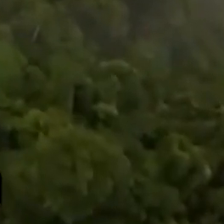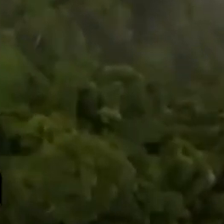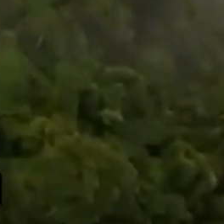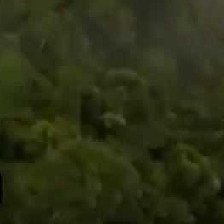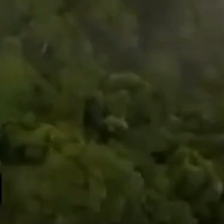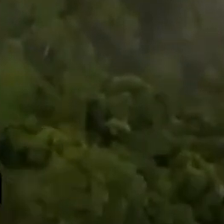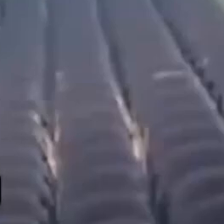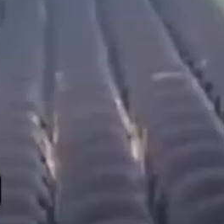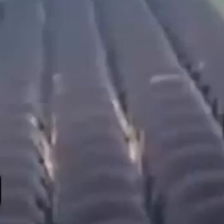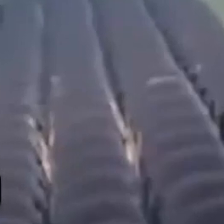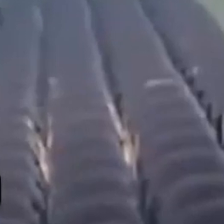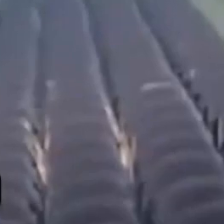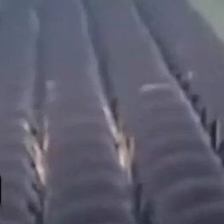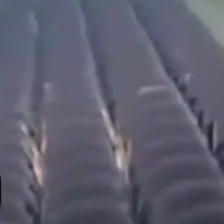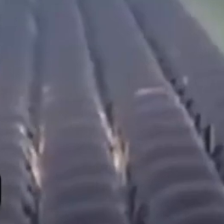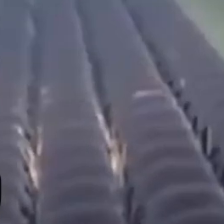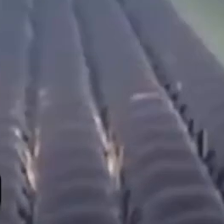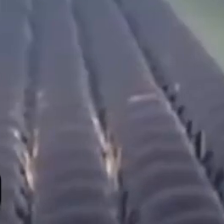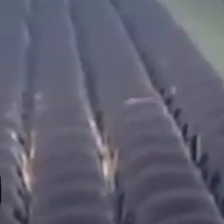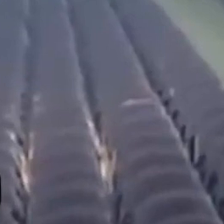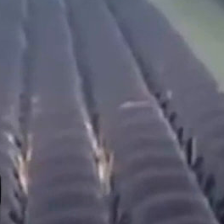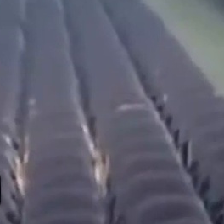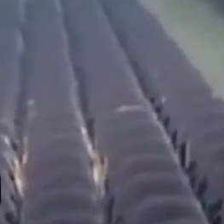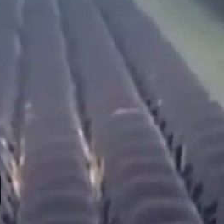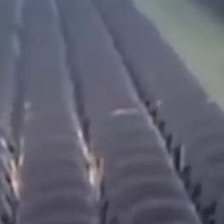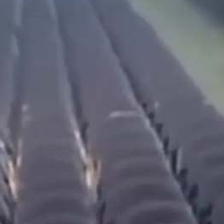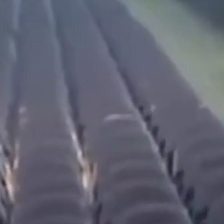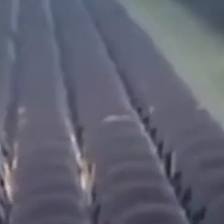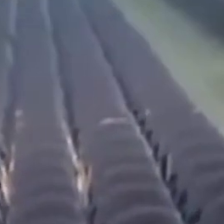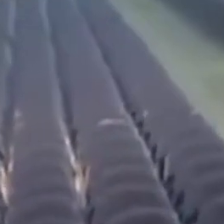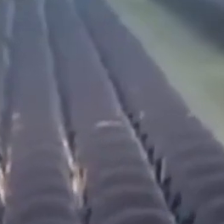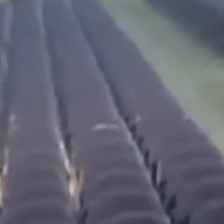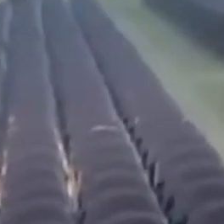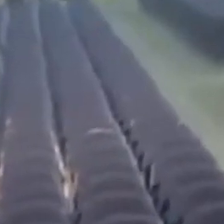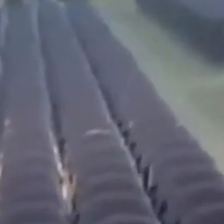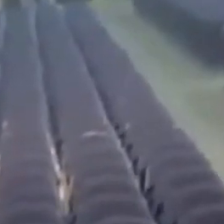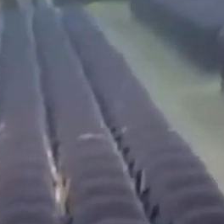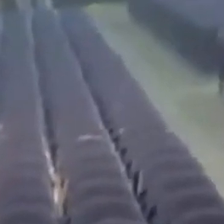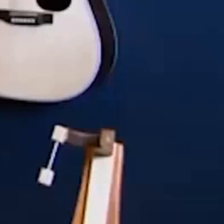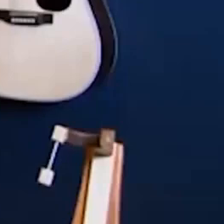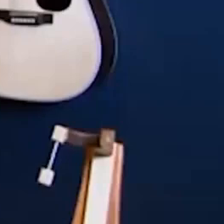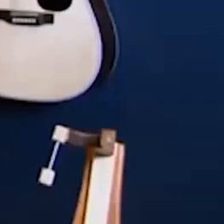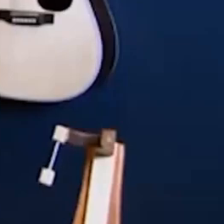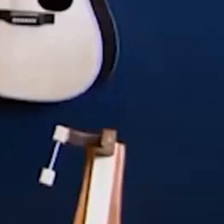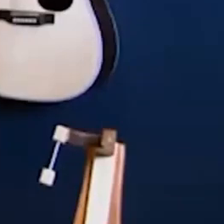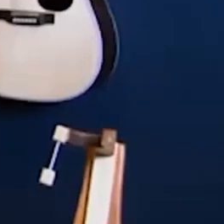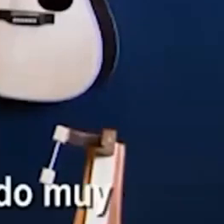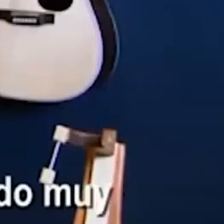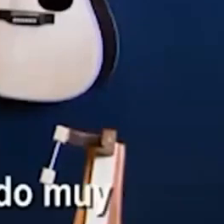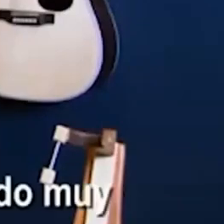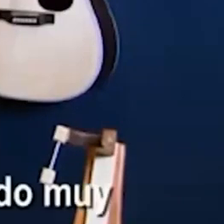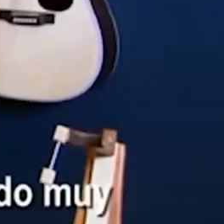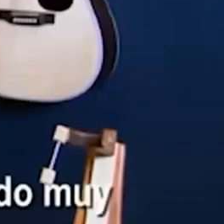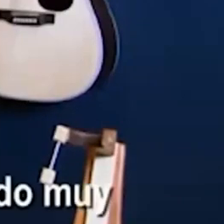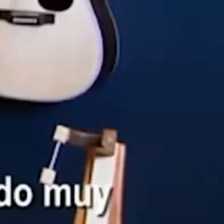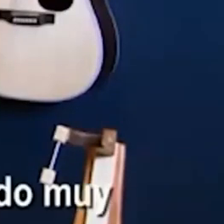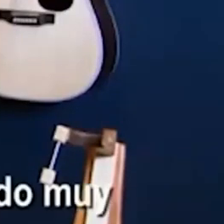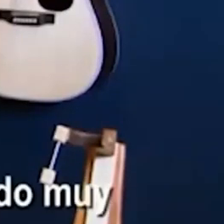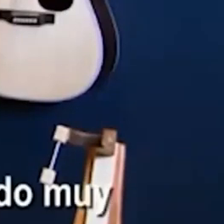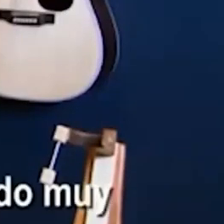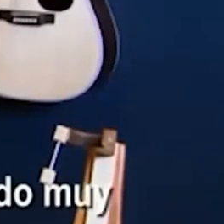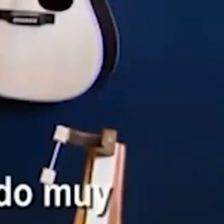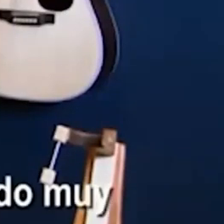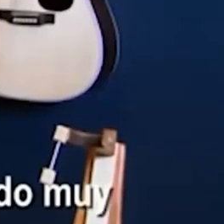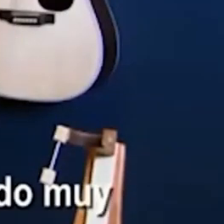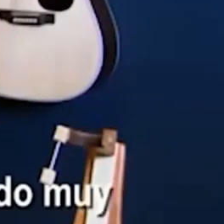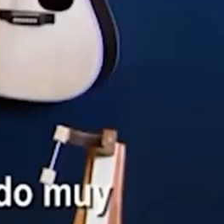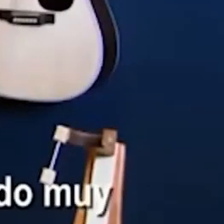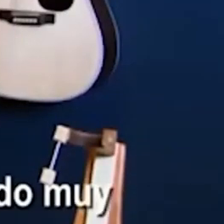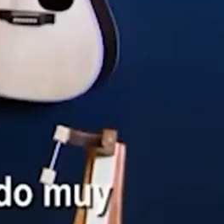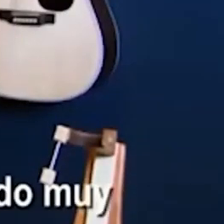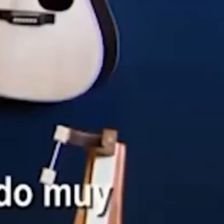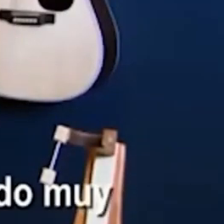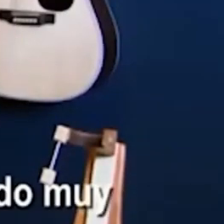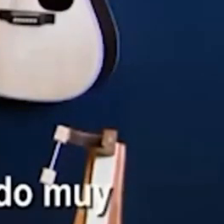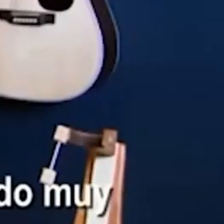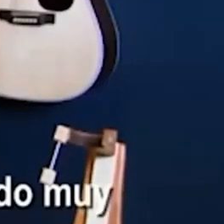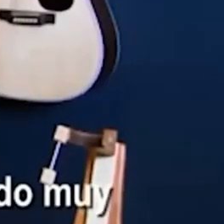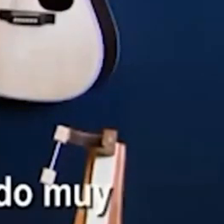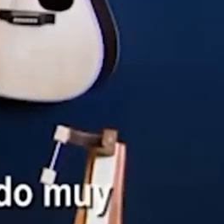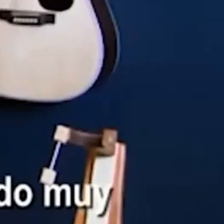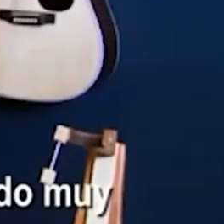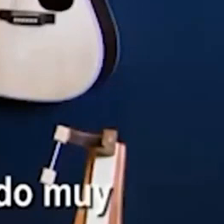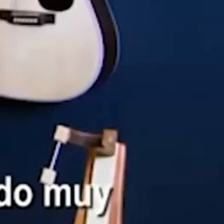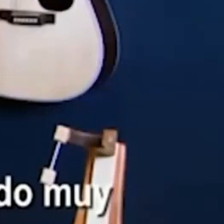made a prototype of the first Sting model. And Sting loves it because it has such